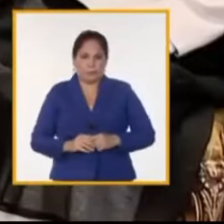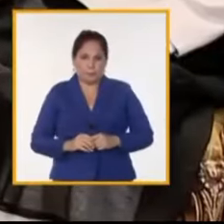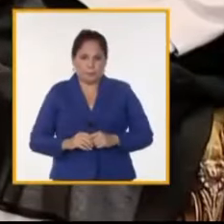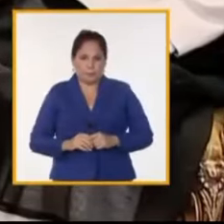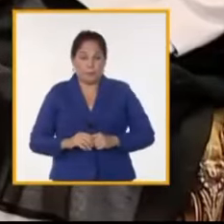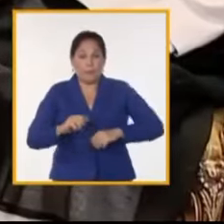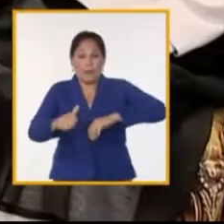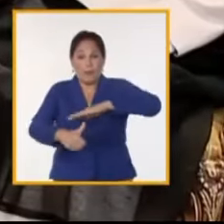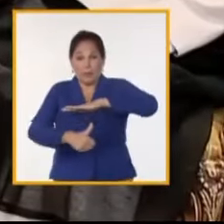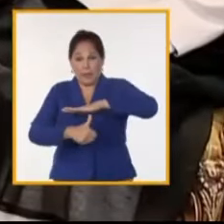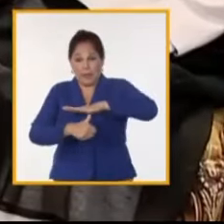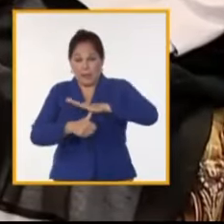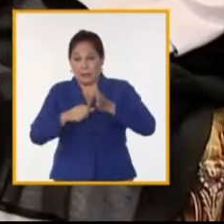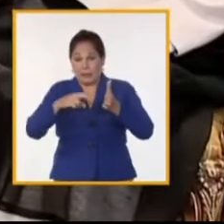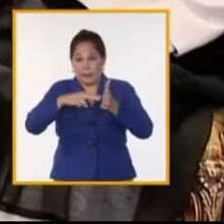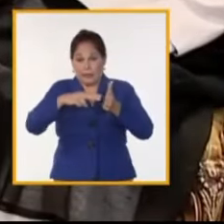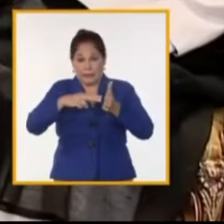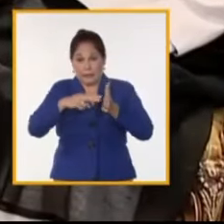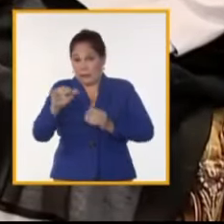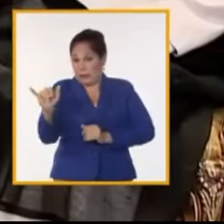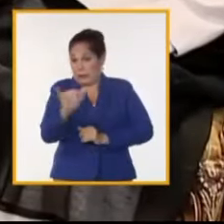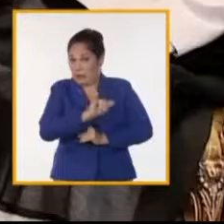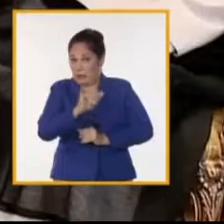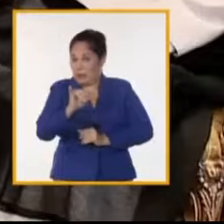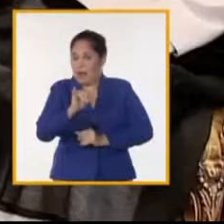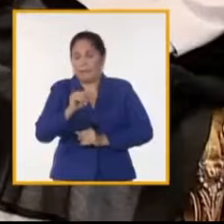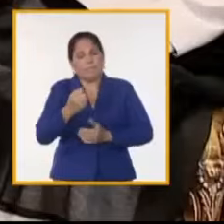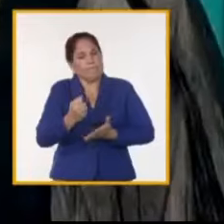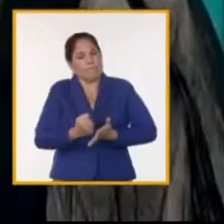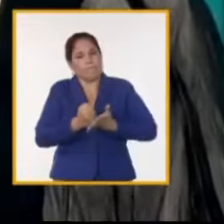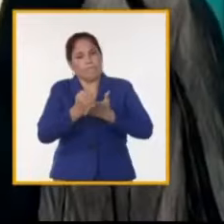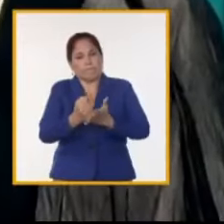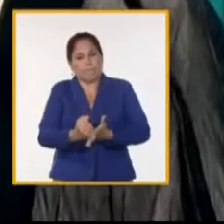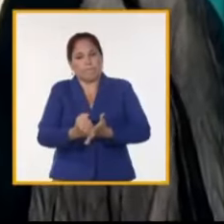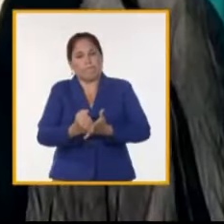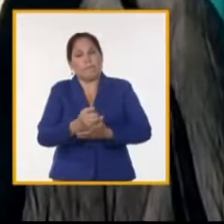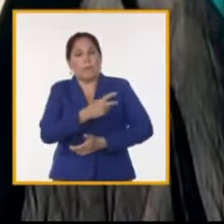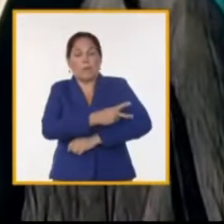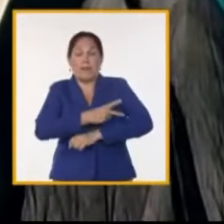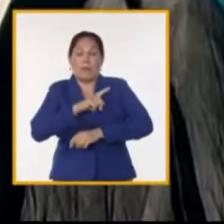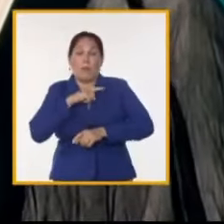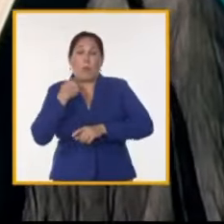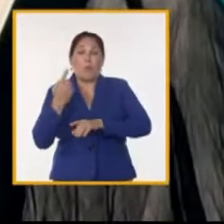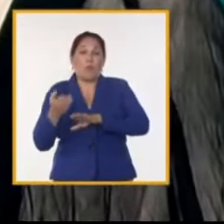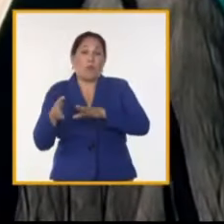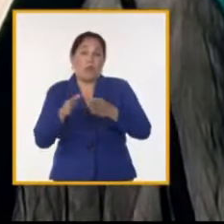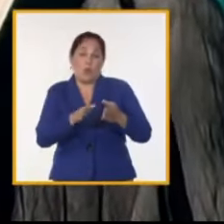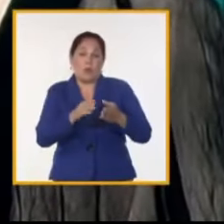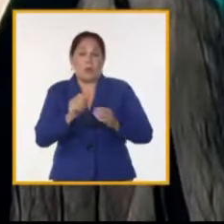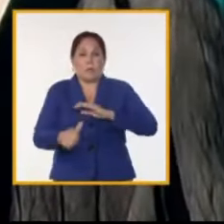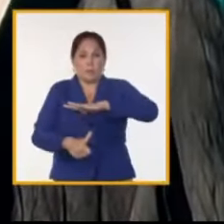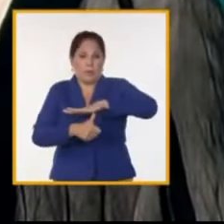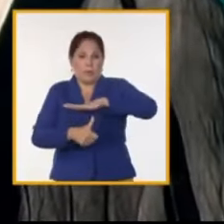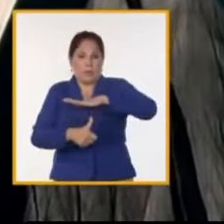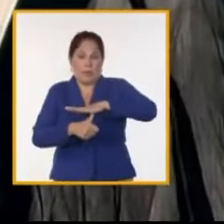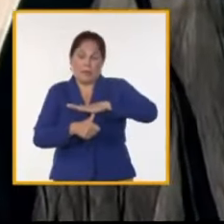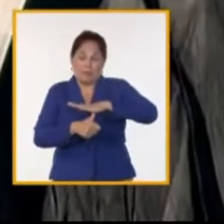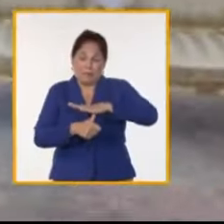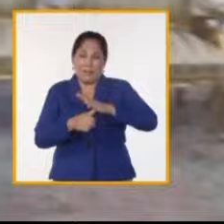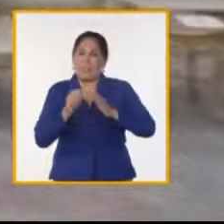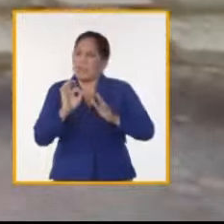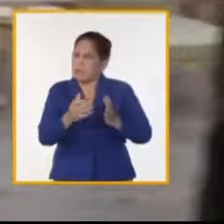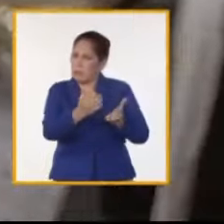el presidente de Siria bachar alzad proclamó su solidaridad con Irán que le ha apoyado desde el inicio de la guerra civil en su